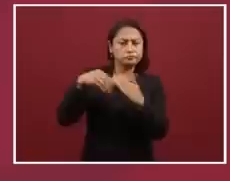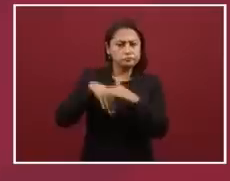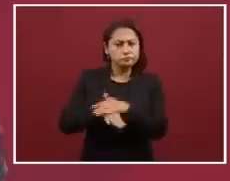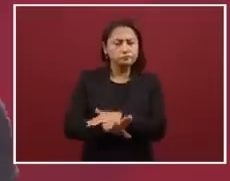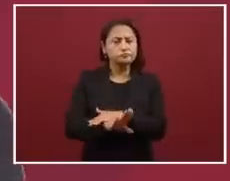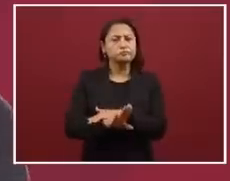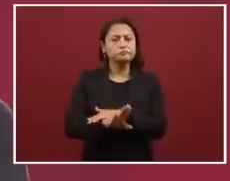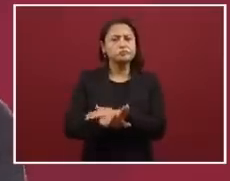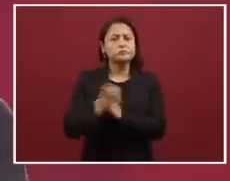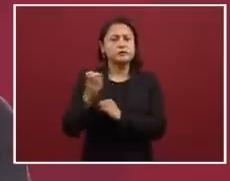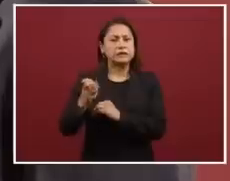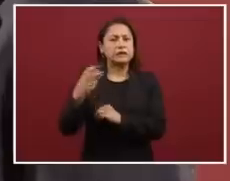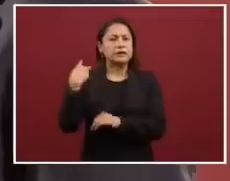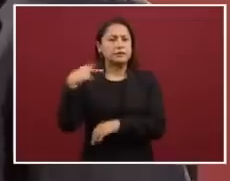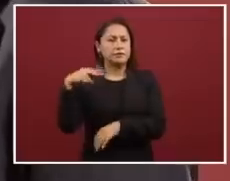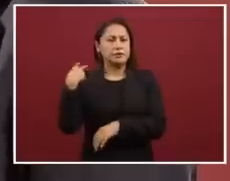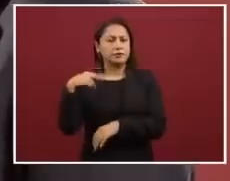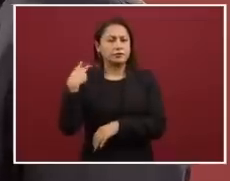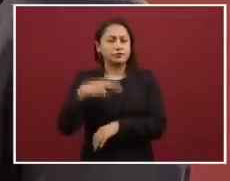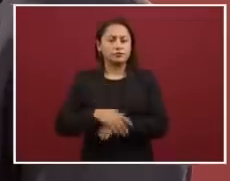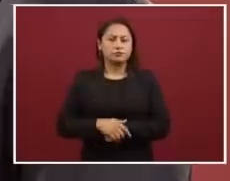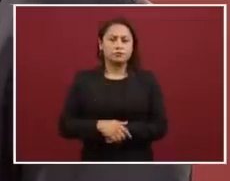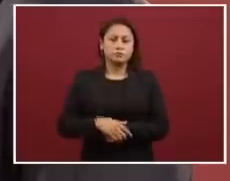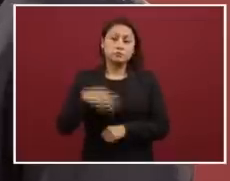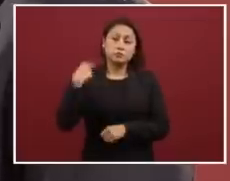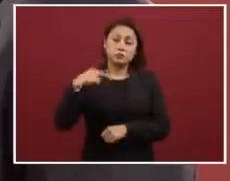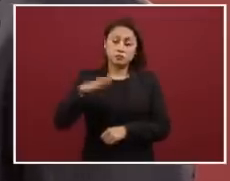Veracruz la gente no se quiere quedar.